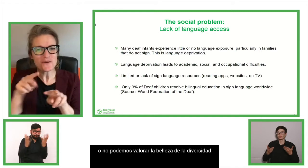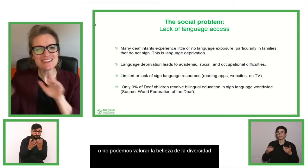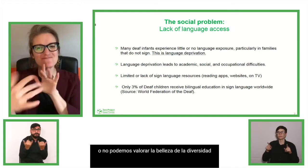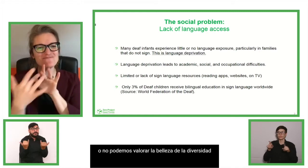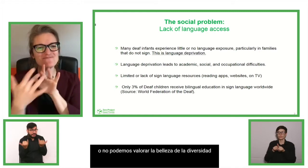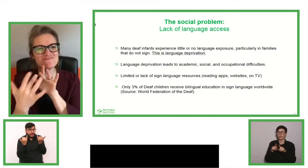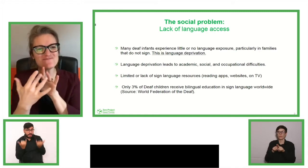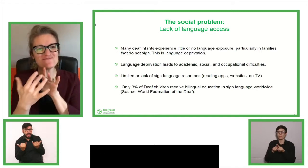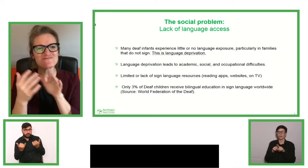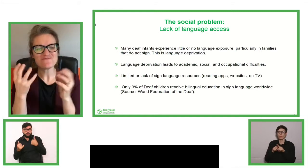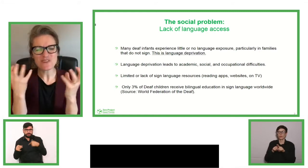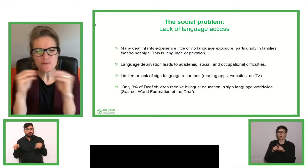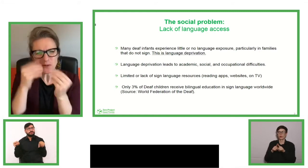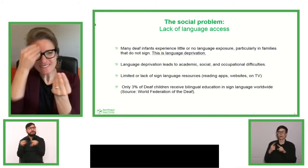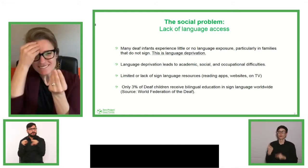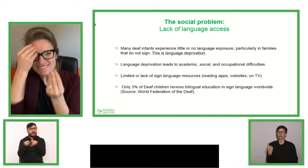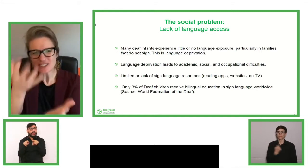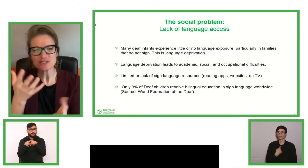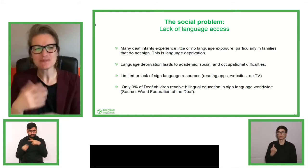estoy segura.